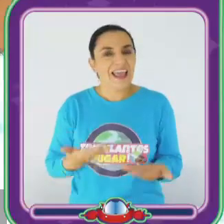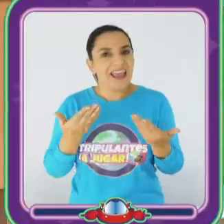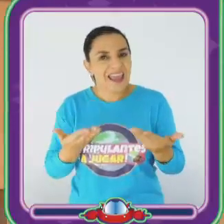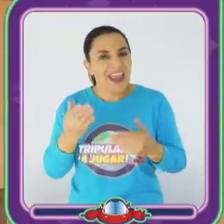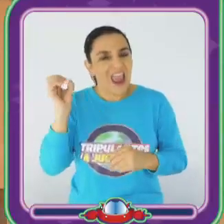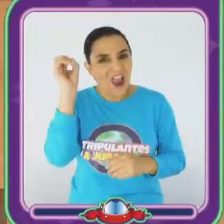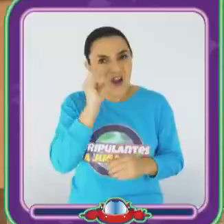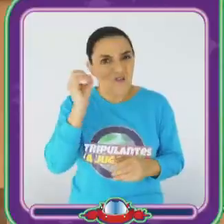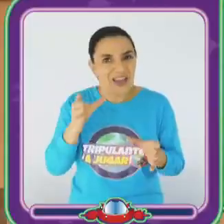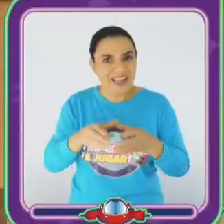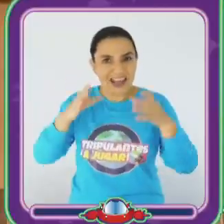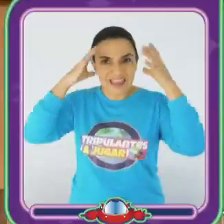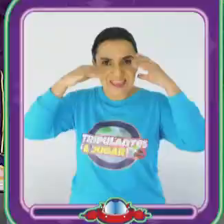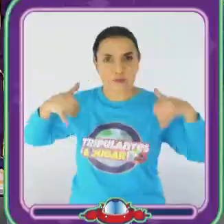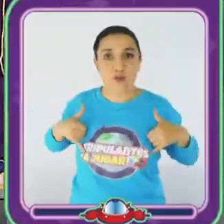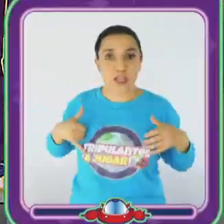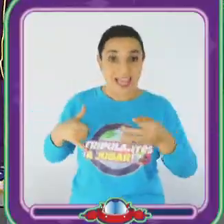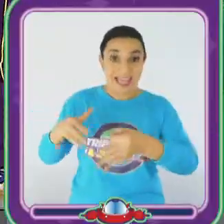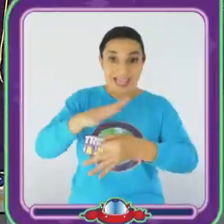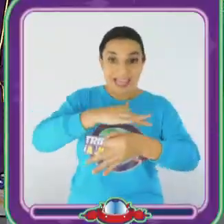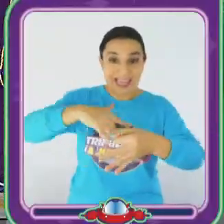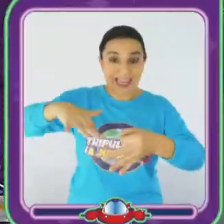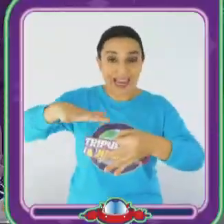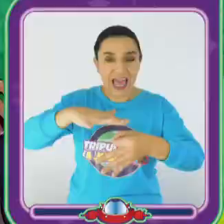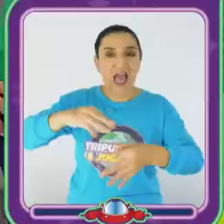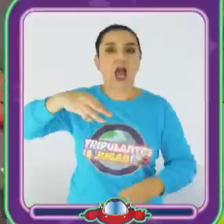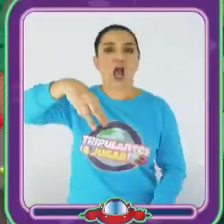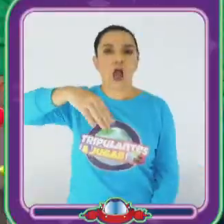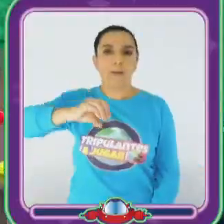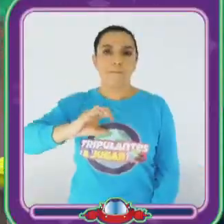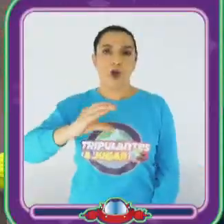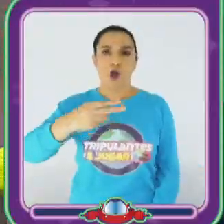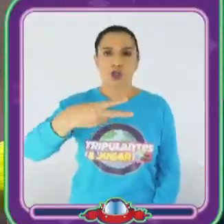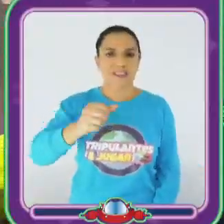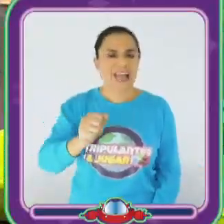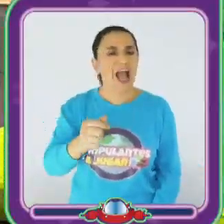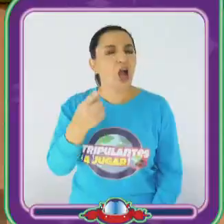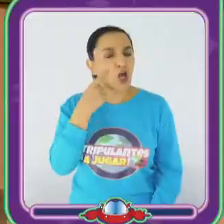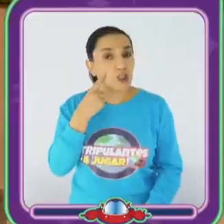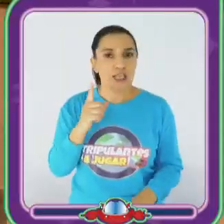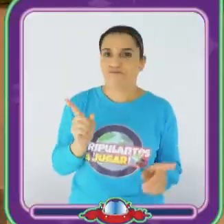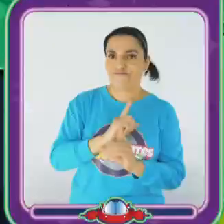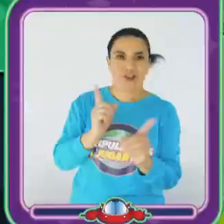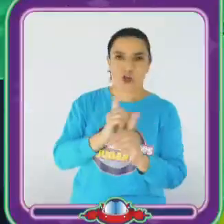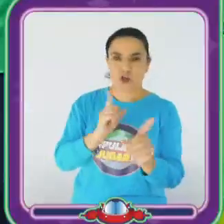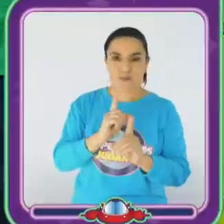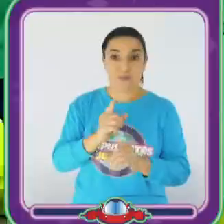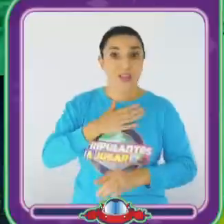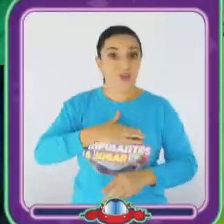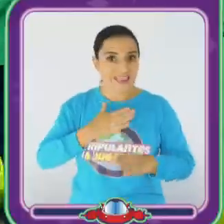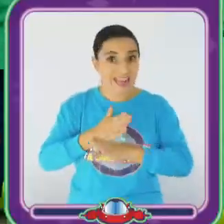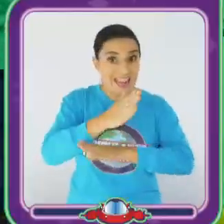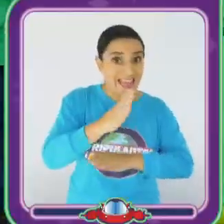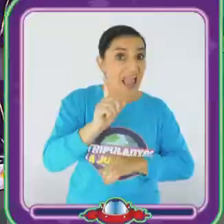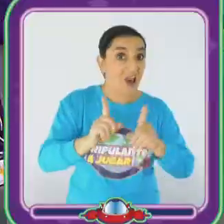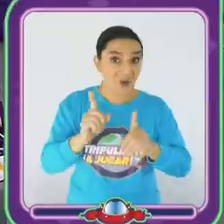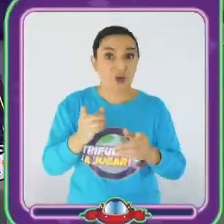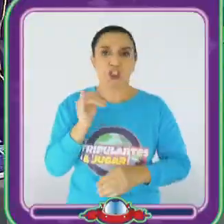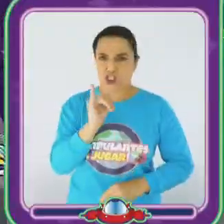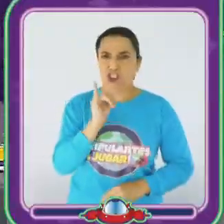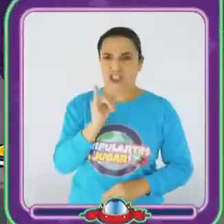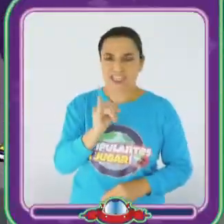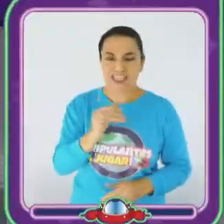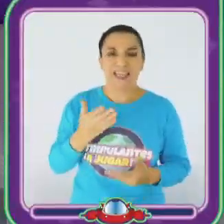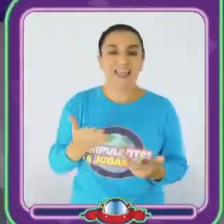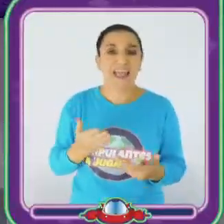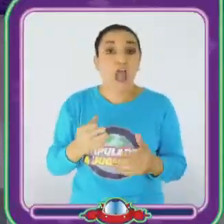¿Qué les pareció, tripulación, Isla Mocha? Muy bonito. Muy bonito. ¿Lo conocían? No. ¿Les gustaría ir algún día?